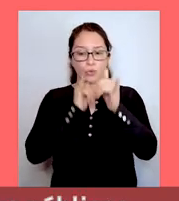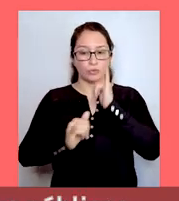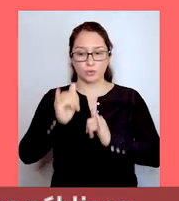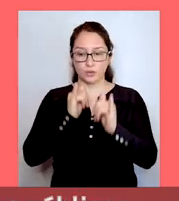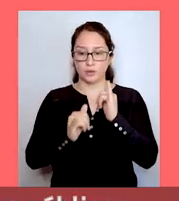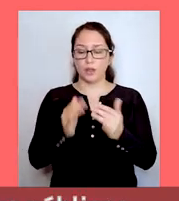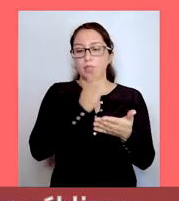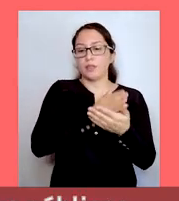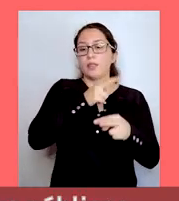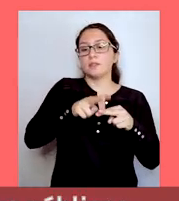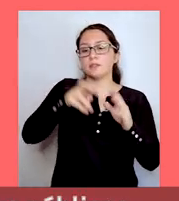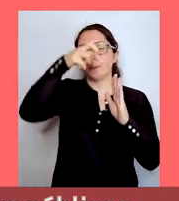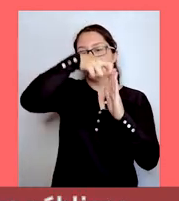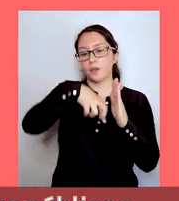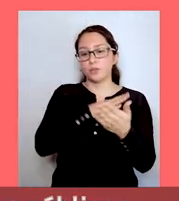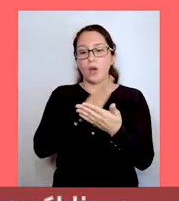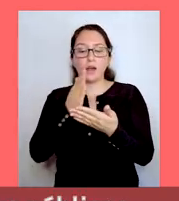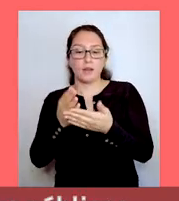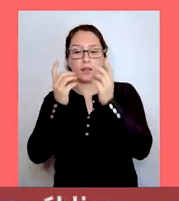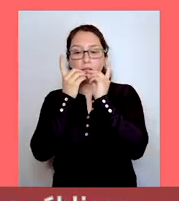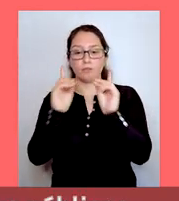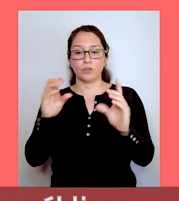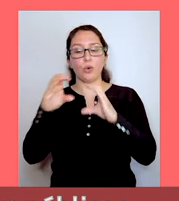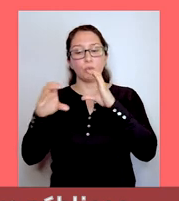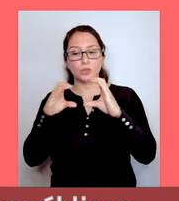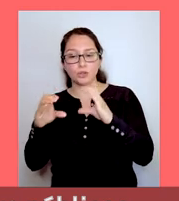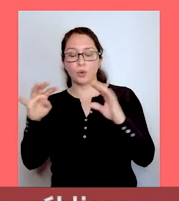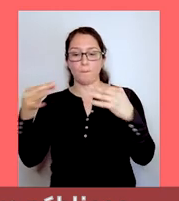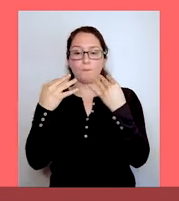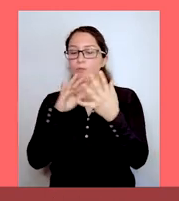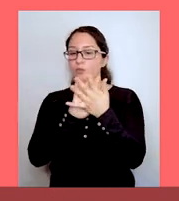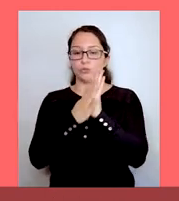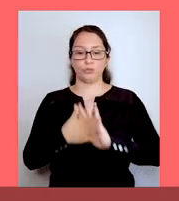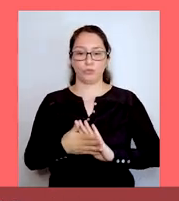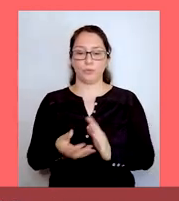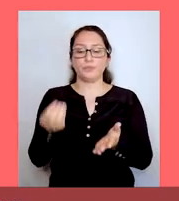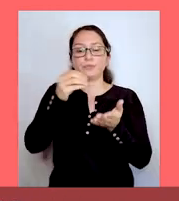desde el proceso de creación y trabajo hasta la difusión y conexión con sus públicos.